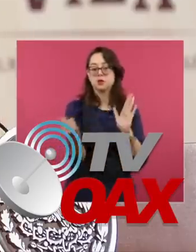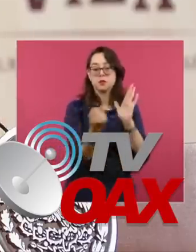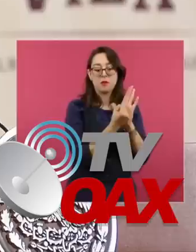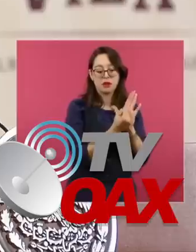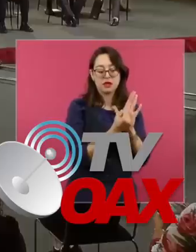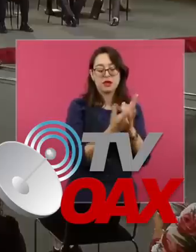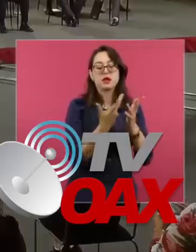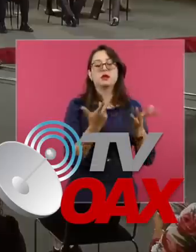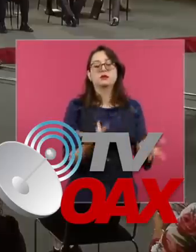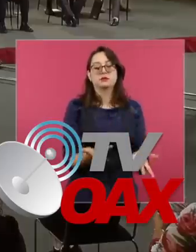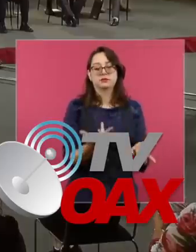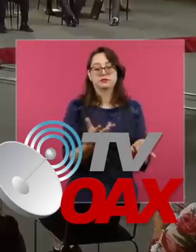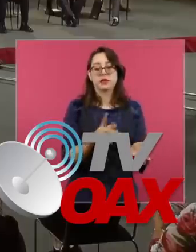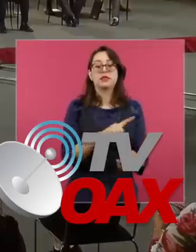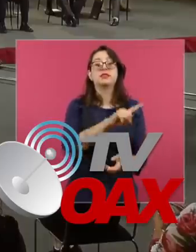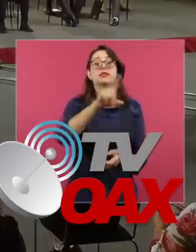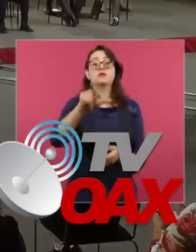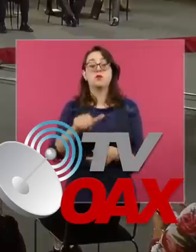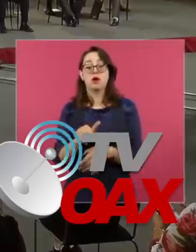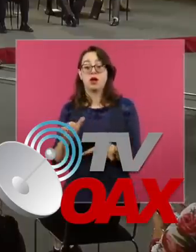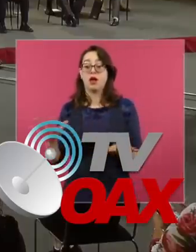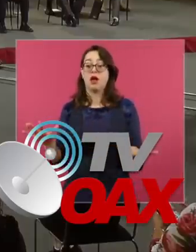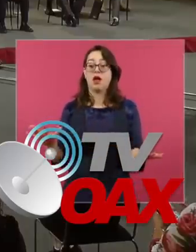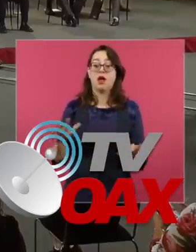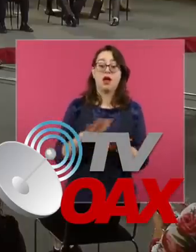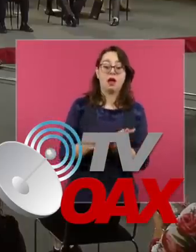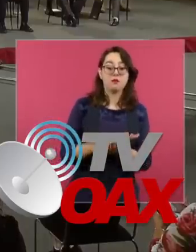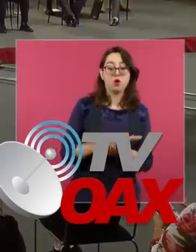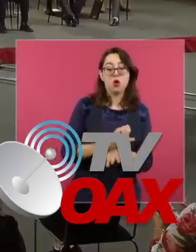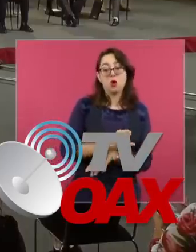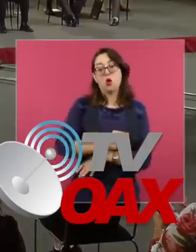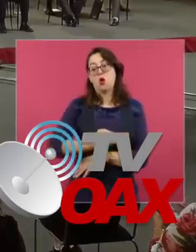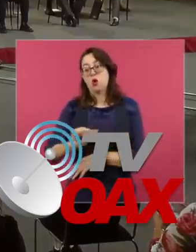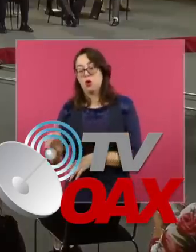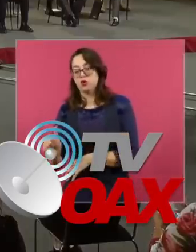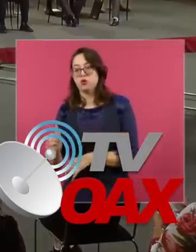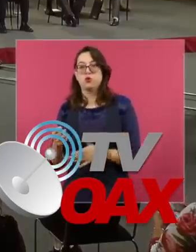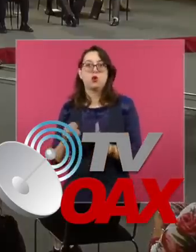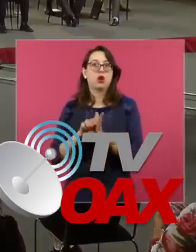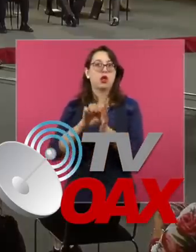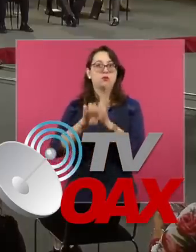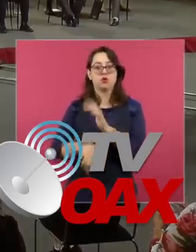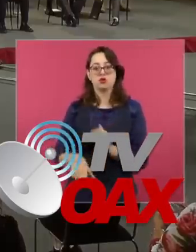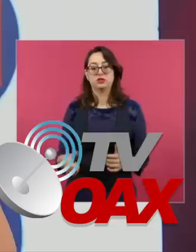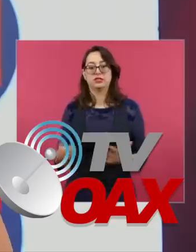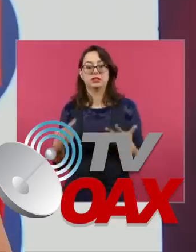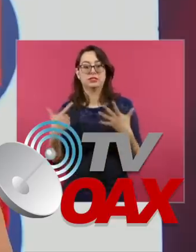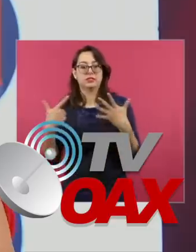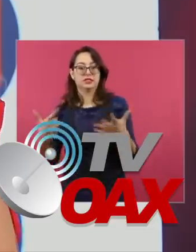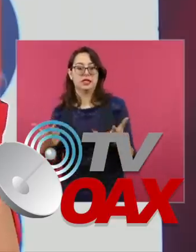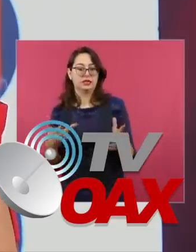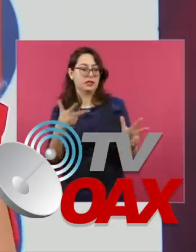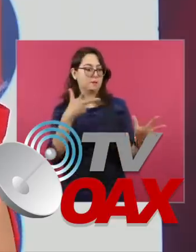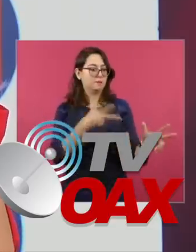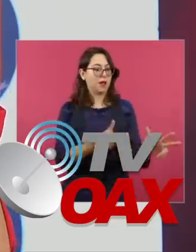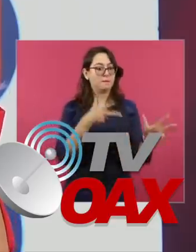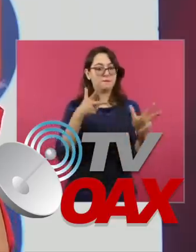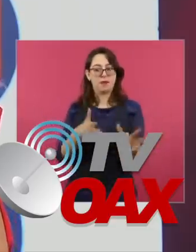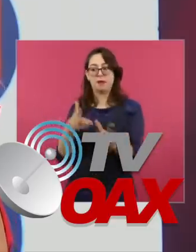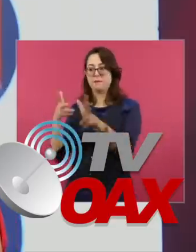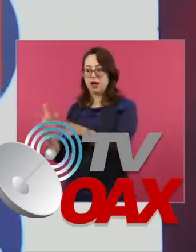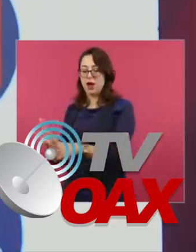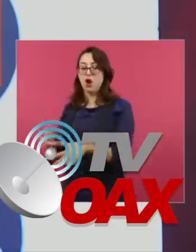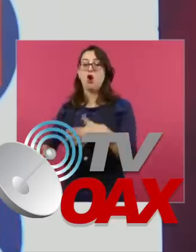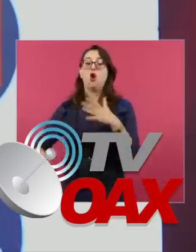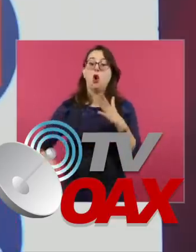pruebas. Cuando cambiemos de serie, es decir, cuando pasemos a 7 coches, por ejemplo, se volverán a hacer 15.000 kilómetros